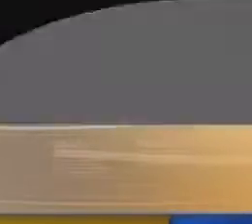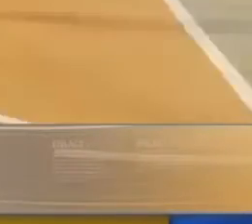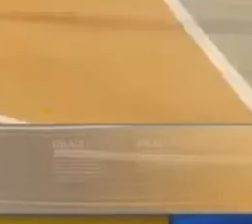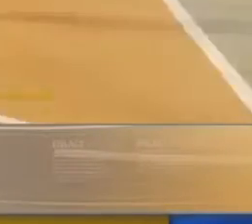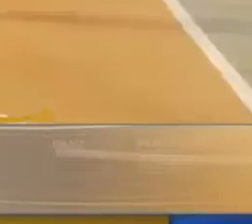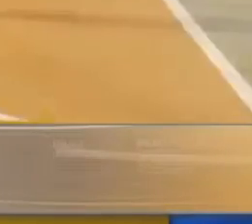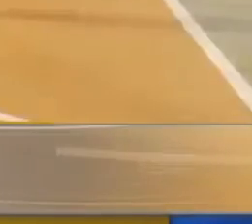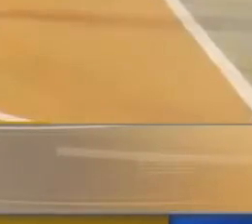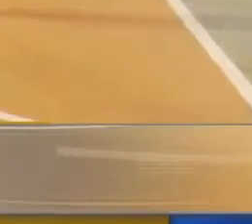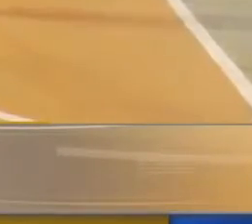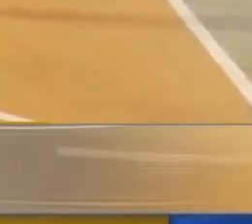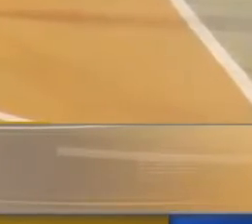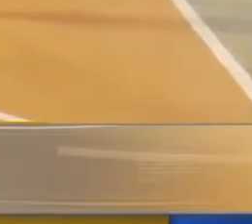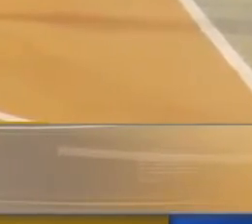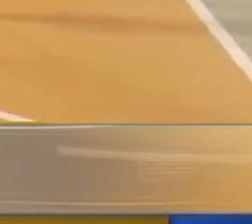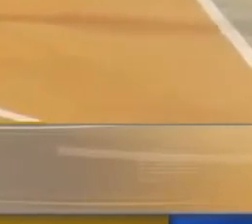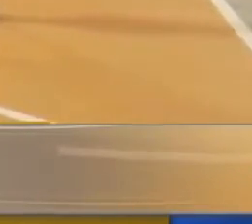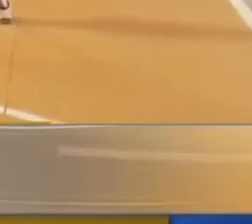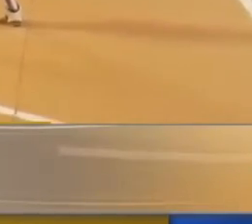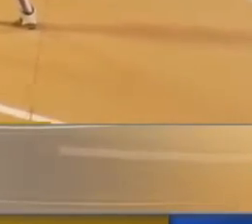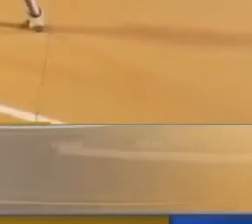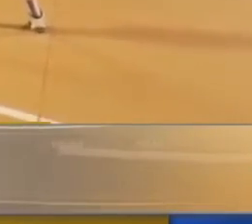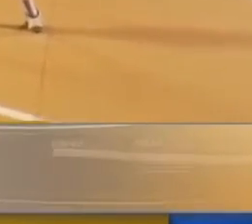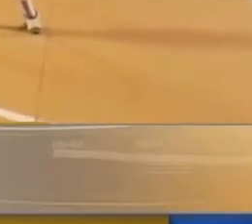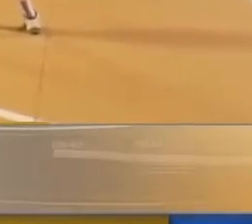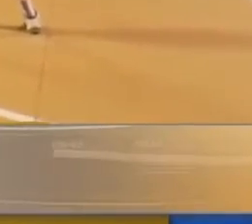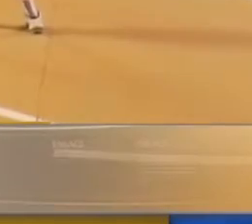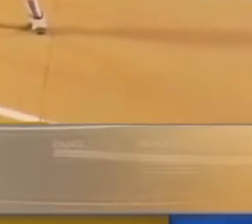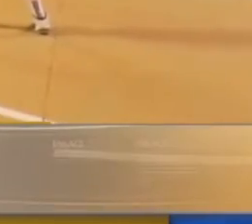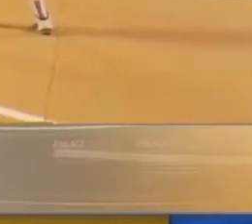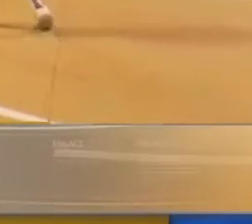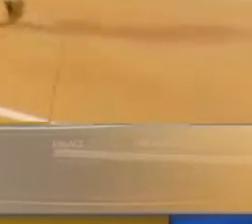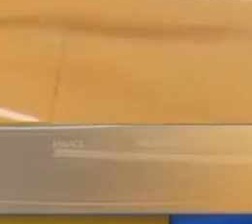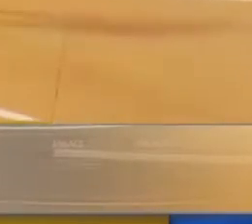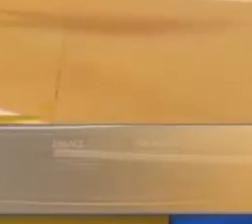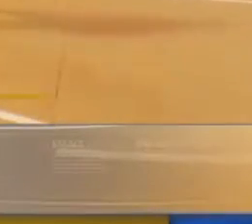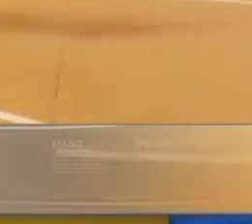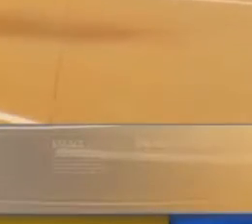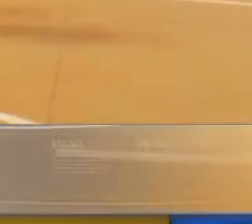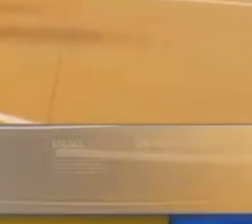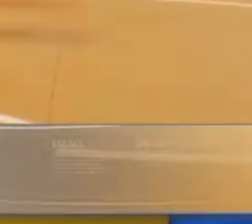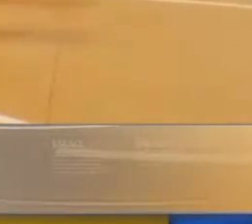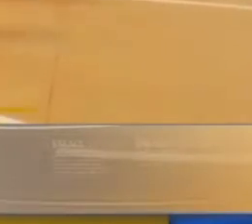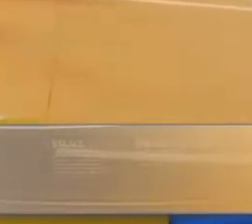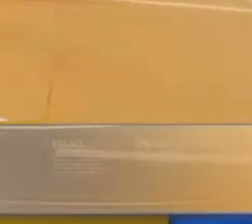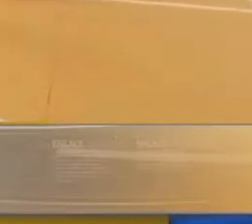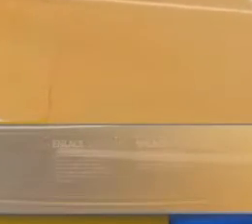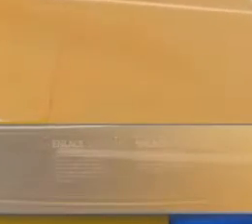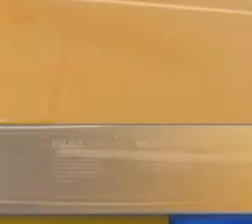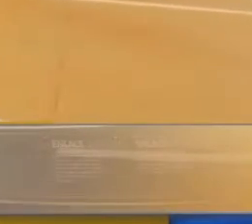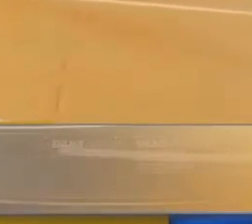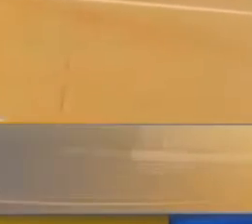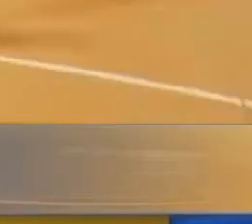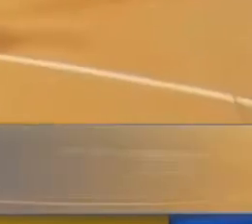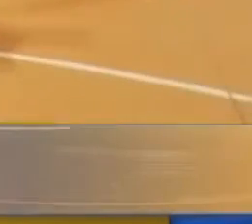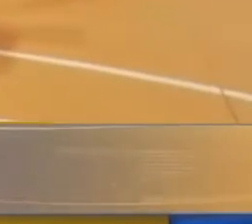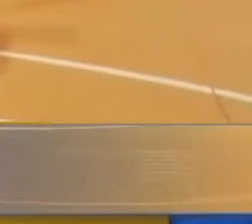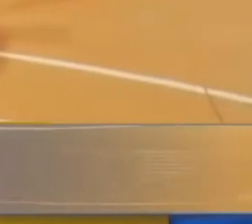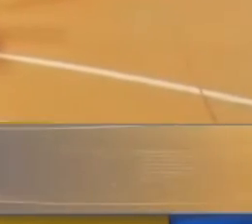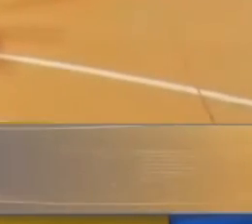comercial. En los deportes, la disciplina deportiva del voleibol es la reina de las olimpiadas municipales organizadas por la alcaldía.